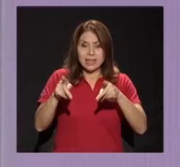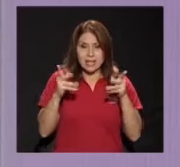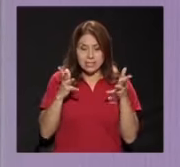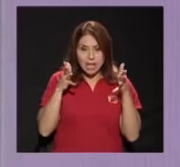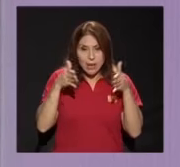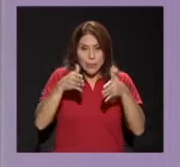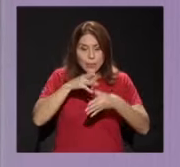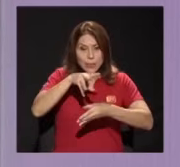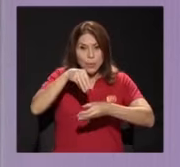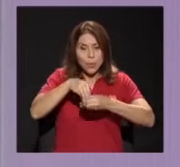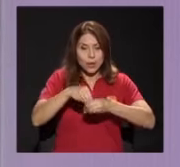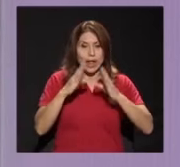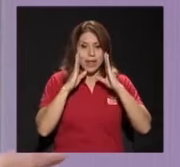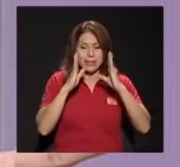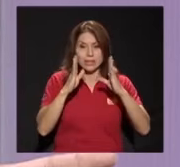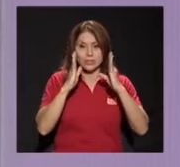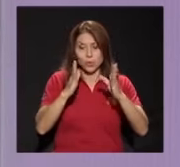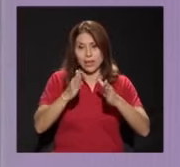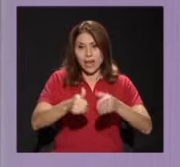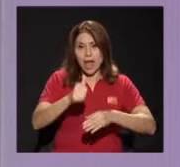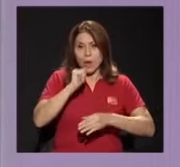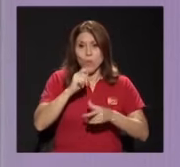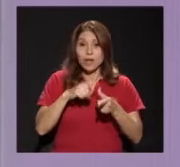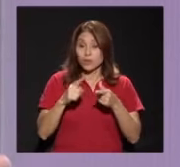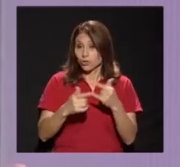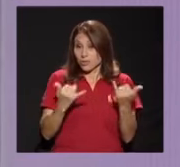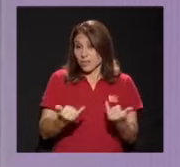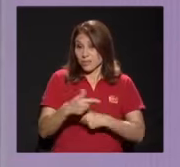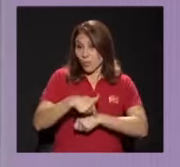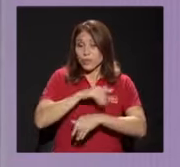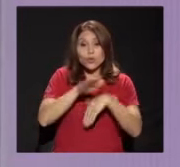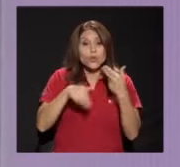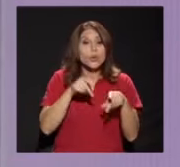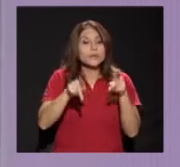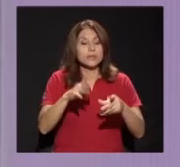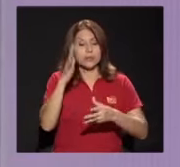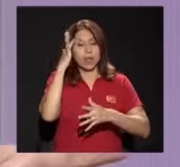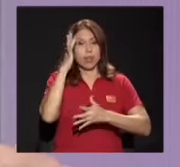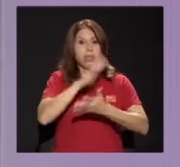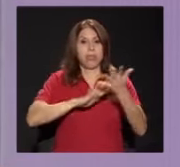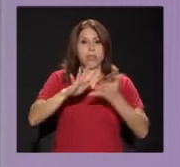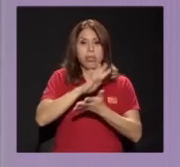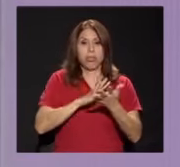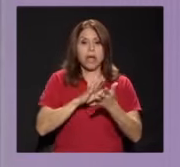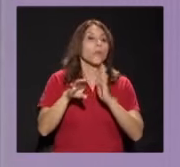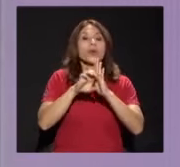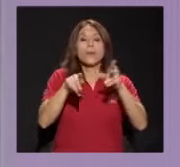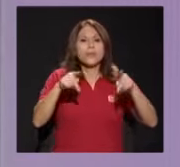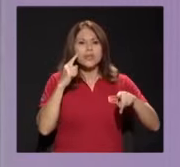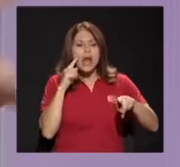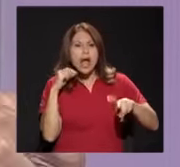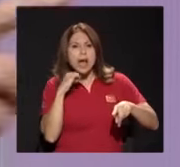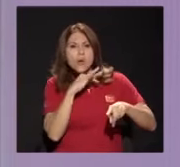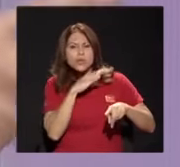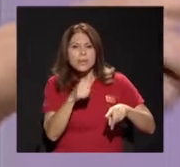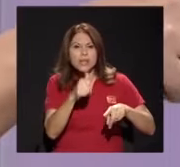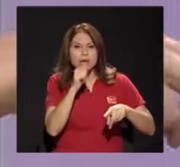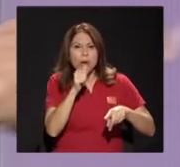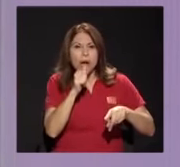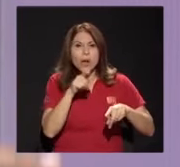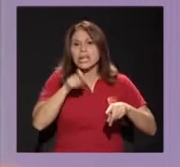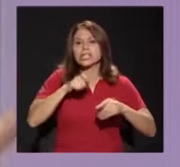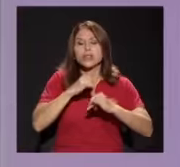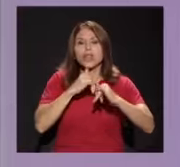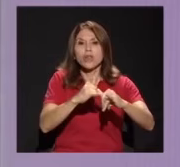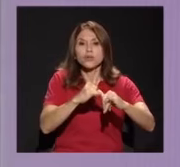agua. Entonces, sí, en este momento... Y pues todo el mundo se confunde. O sea, si un ciudadano necesita poner una denuncia porque hubo contaminación de agua, pasa como una bolita de ping-pong